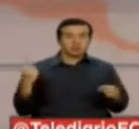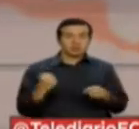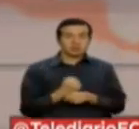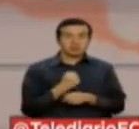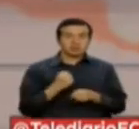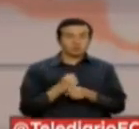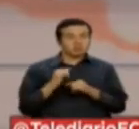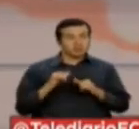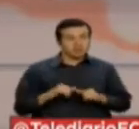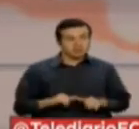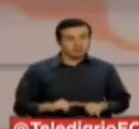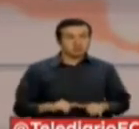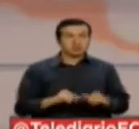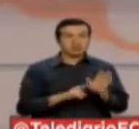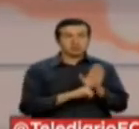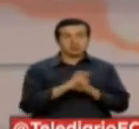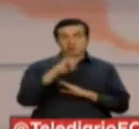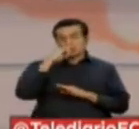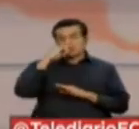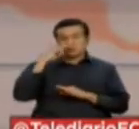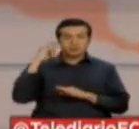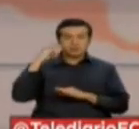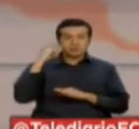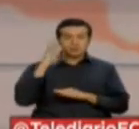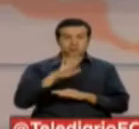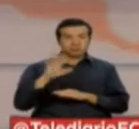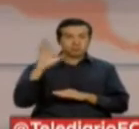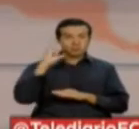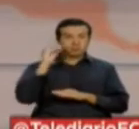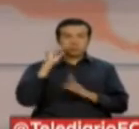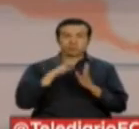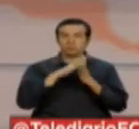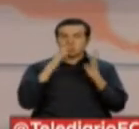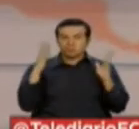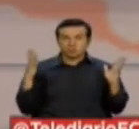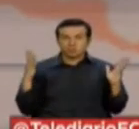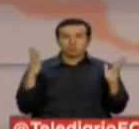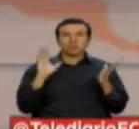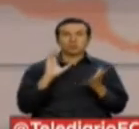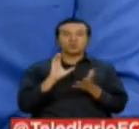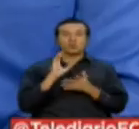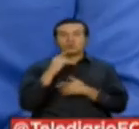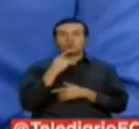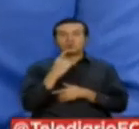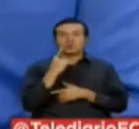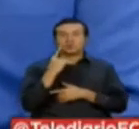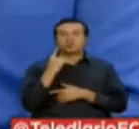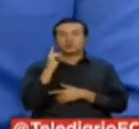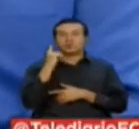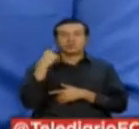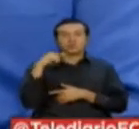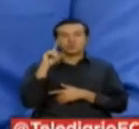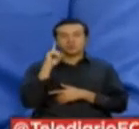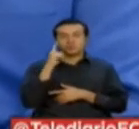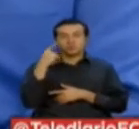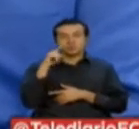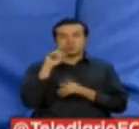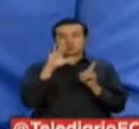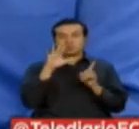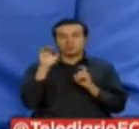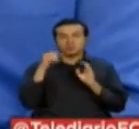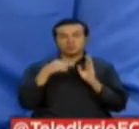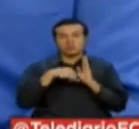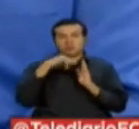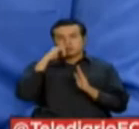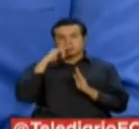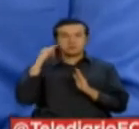ya. Desarrollo infantil del MIES tiene una trayectoria bien larga a través de los centros. O sea, cuando de se habla de este universo de 1.600.000